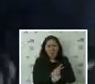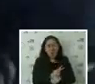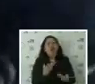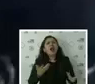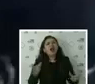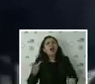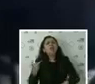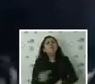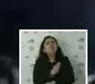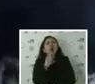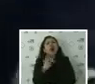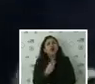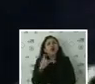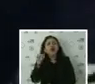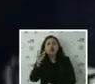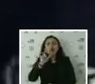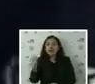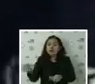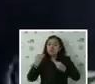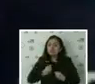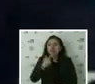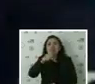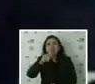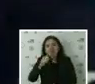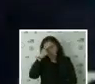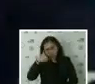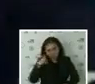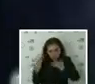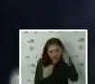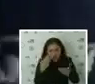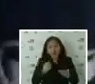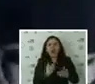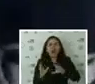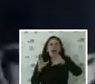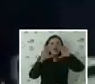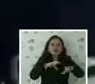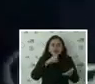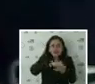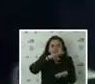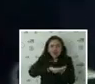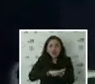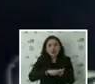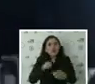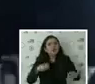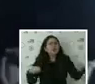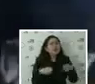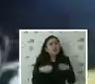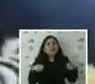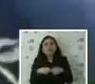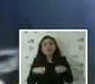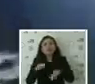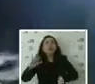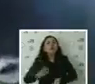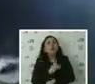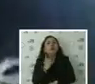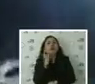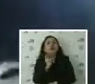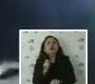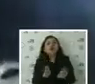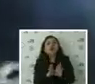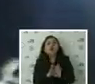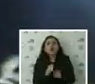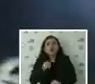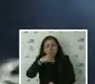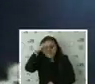¿qué hacemos cuando nos dan las guías, cuando hacemos nuestra inscripción? Nos ponemos súper nerviosos porque pues decimos,